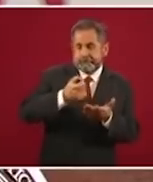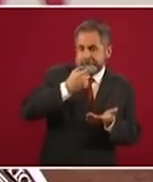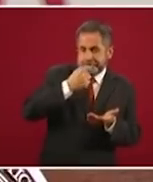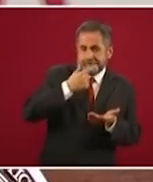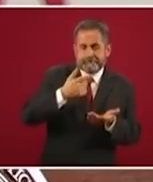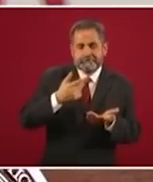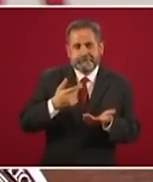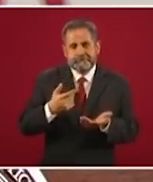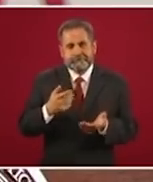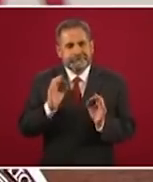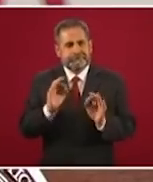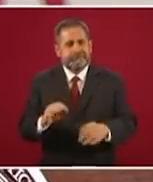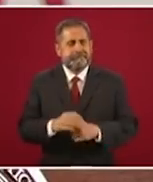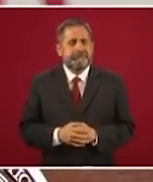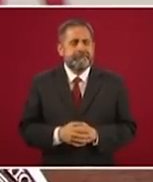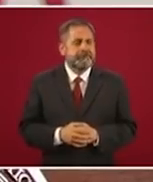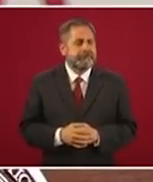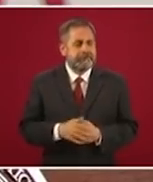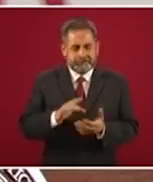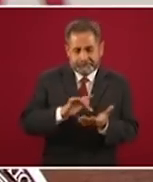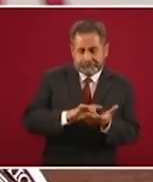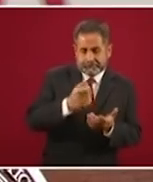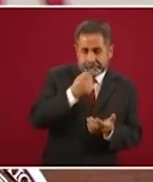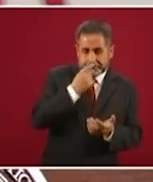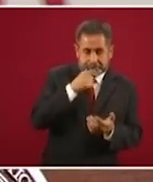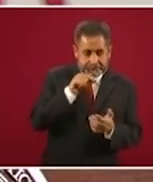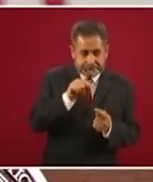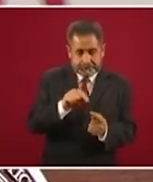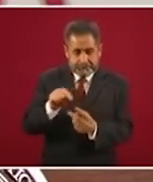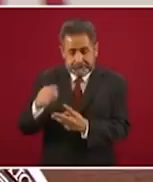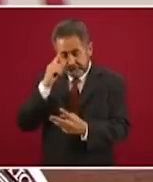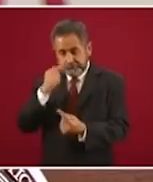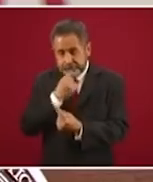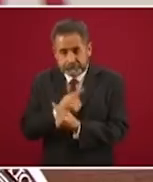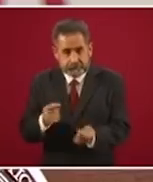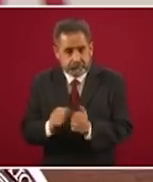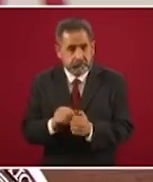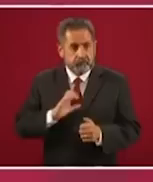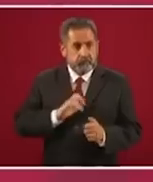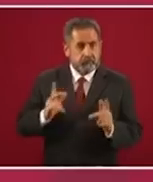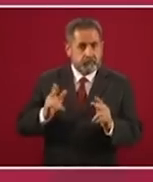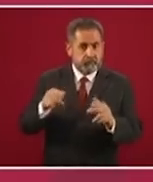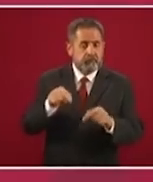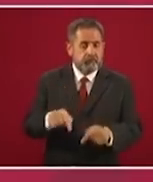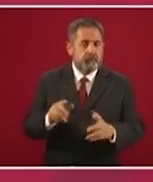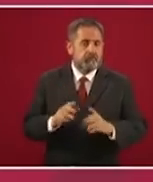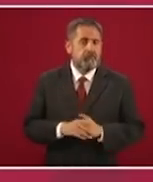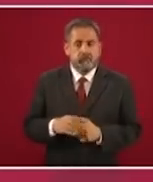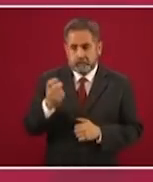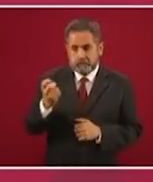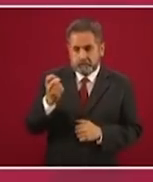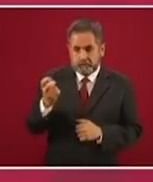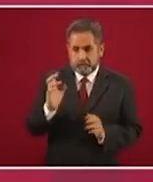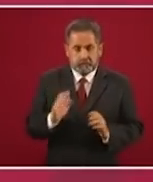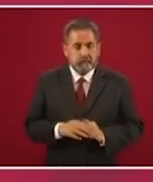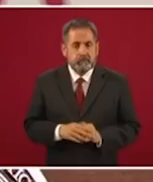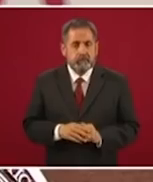todo los medicamentos para niños con cáncer. Entonces, eso